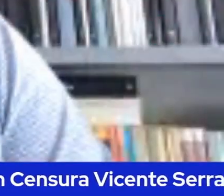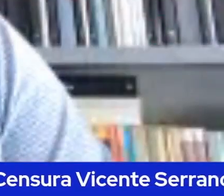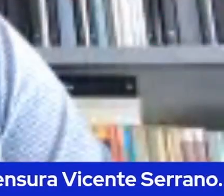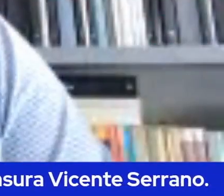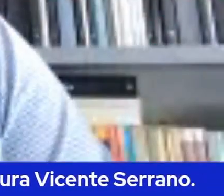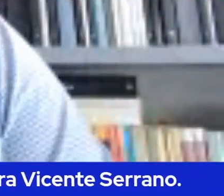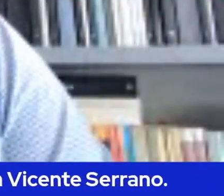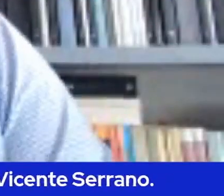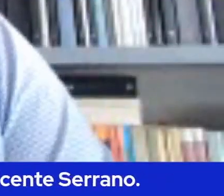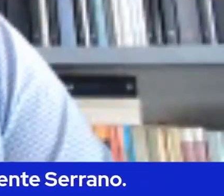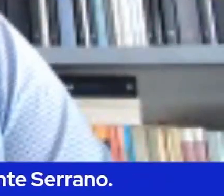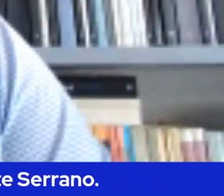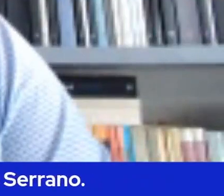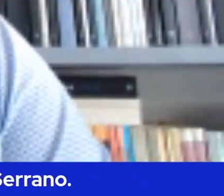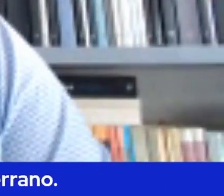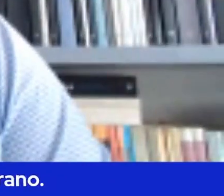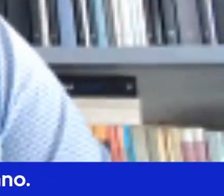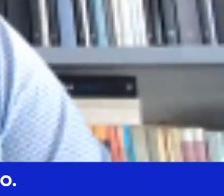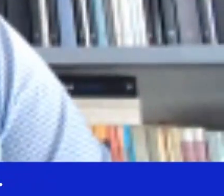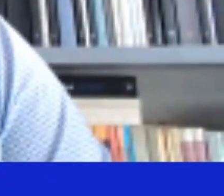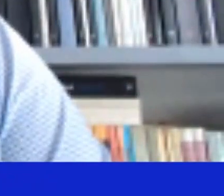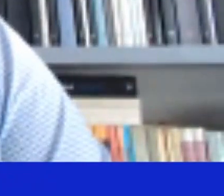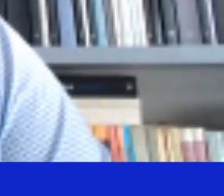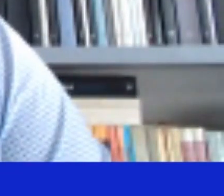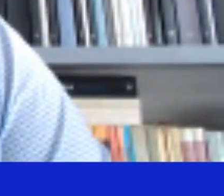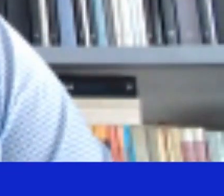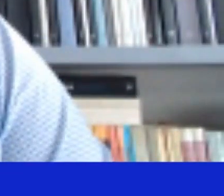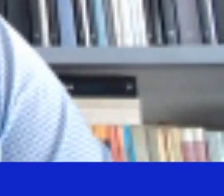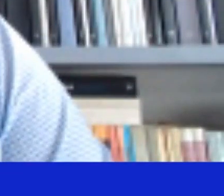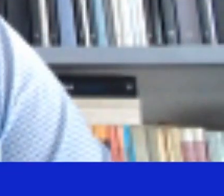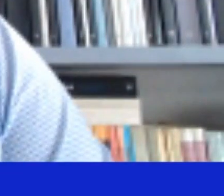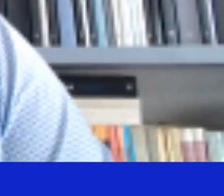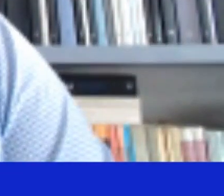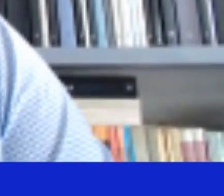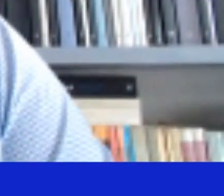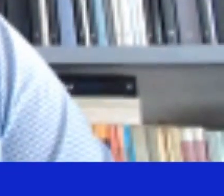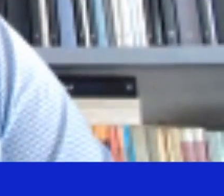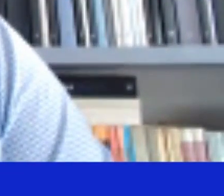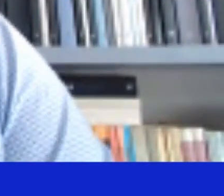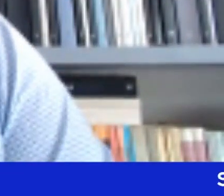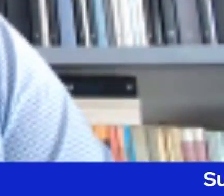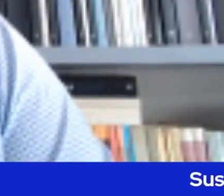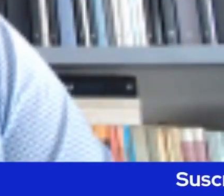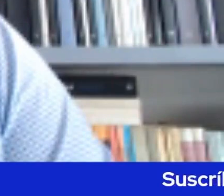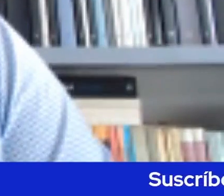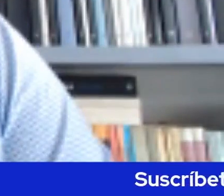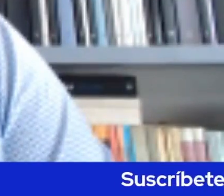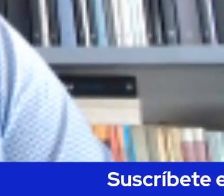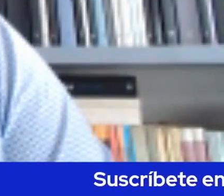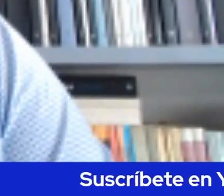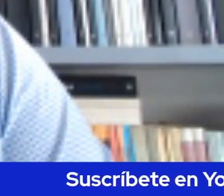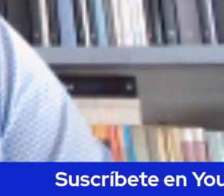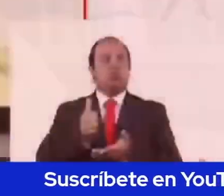estos asesinatos, y sería la mar de interesante que, insisto, estos sujetos